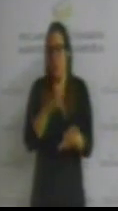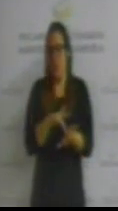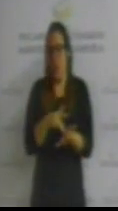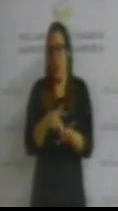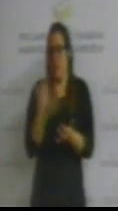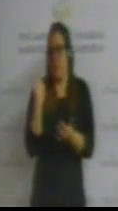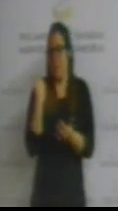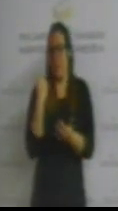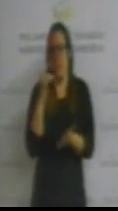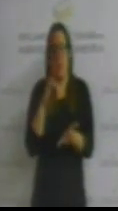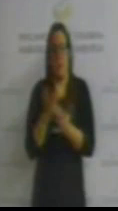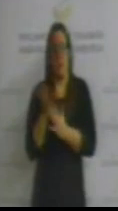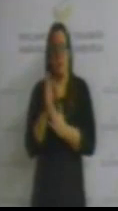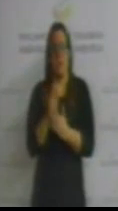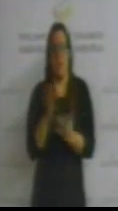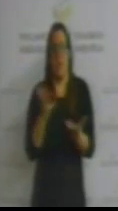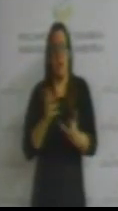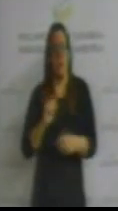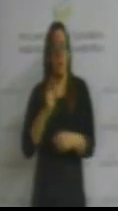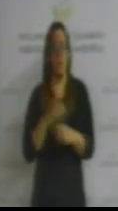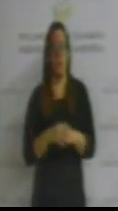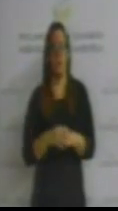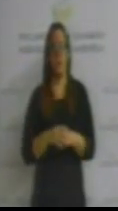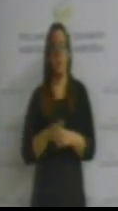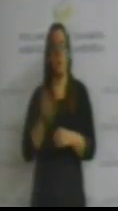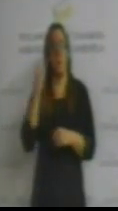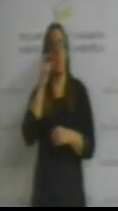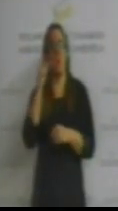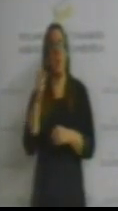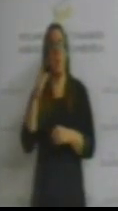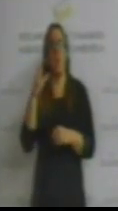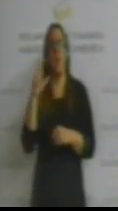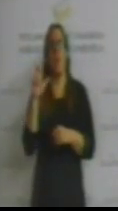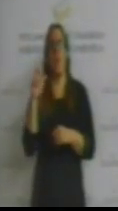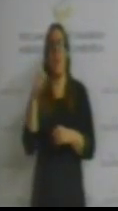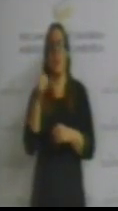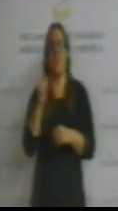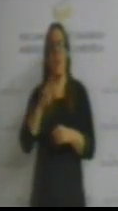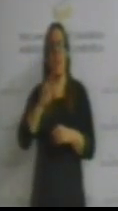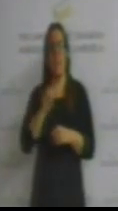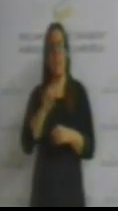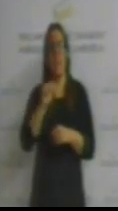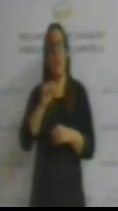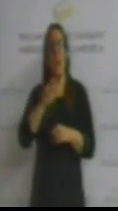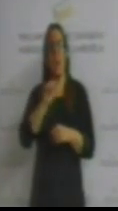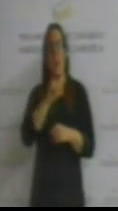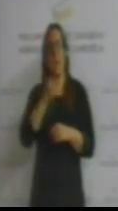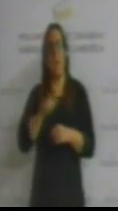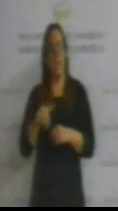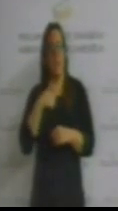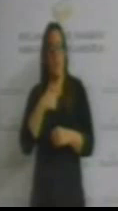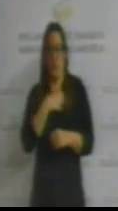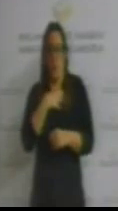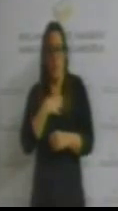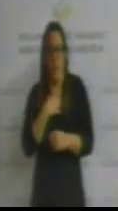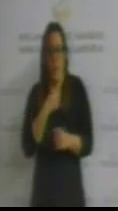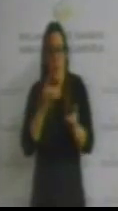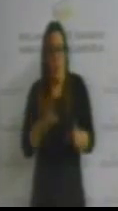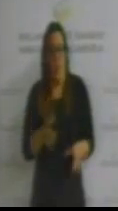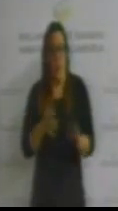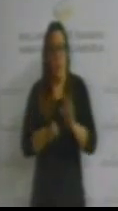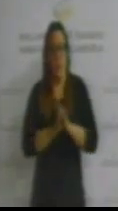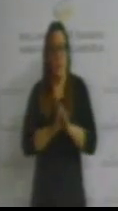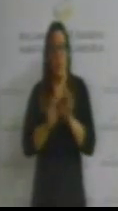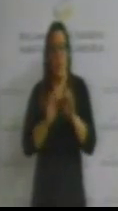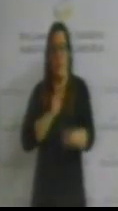grave. Echarri Aranaz es otro de los ejemplos clarísimos. Su gobierno no puede permanecer al margen, financiar con dinero público, con dinero de